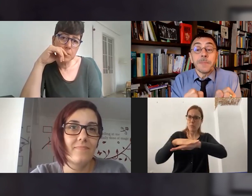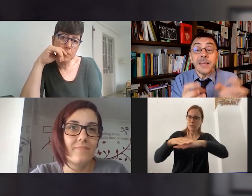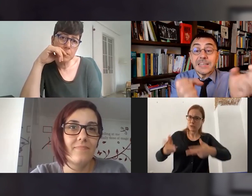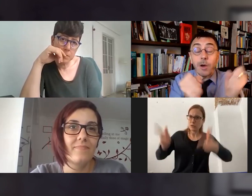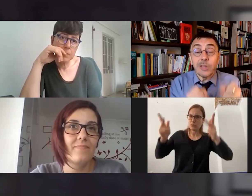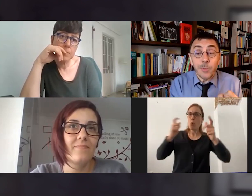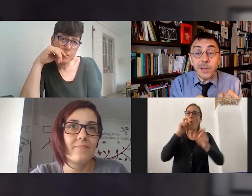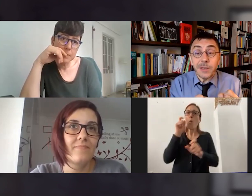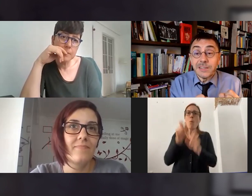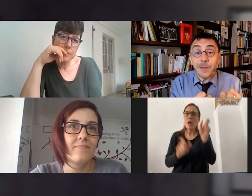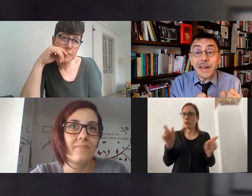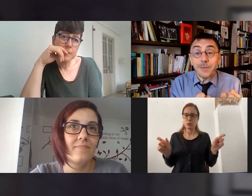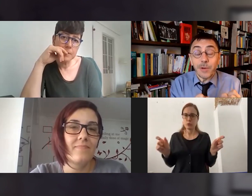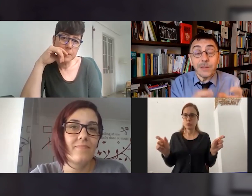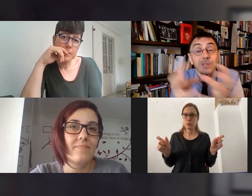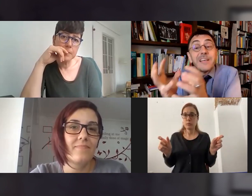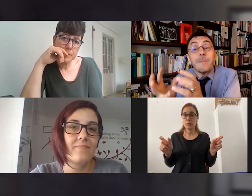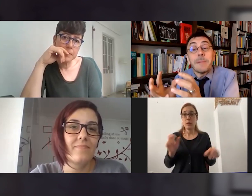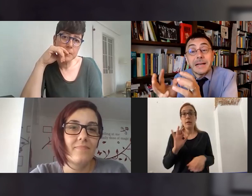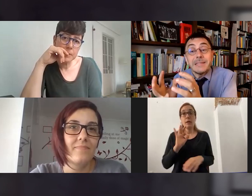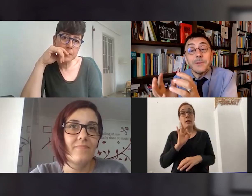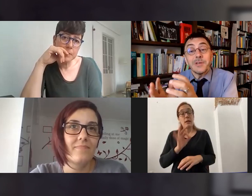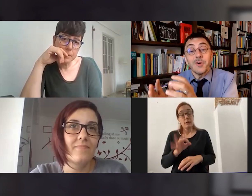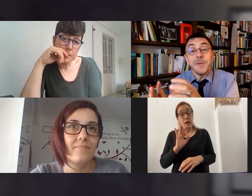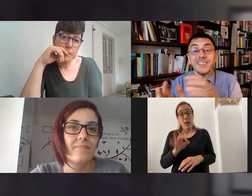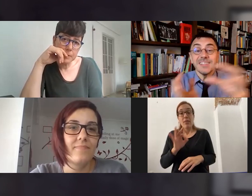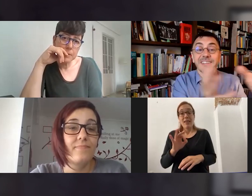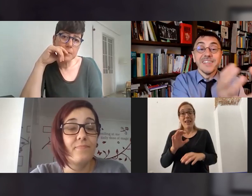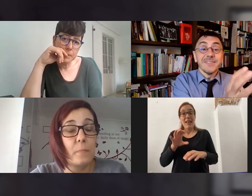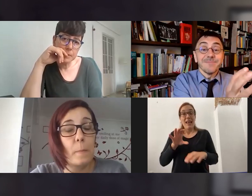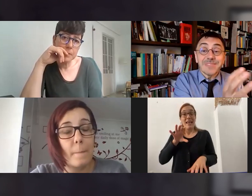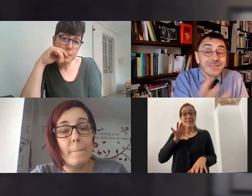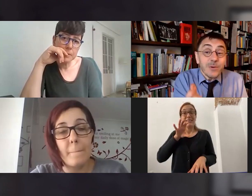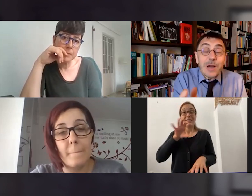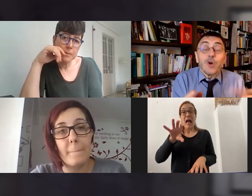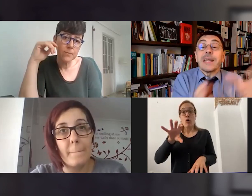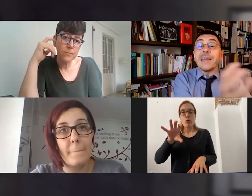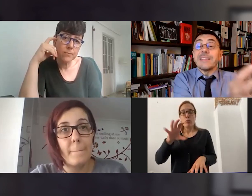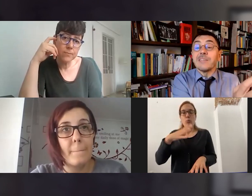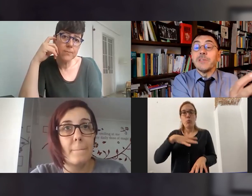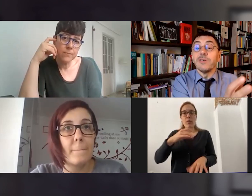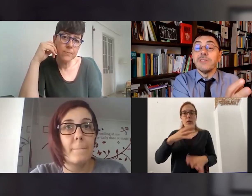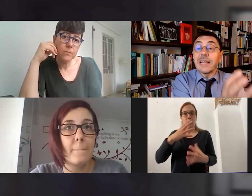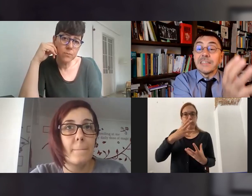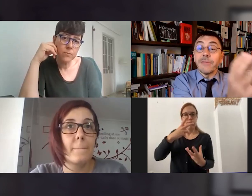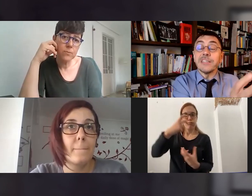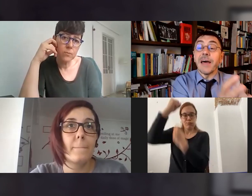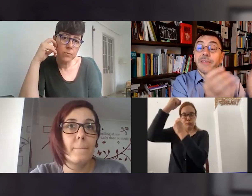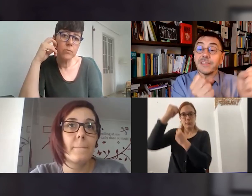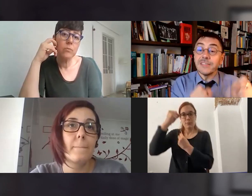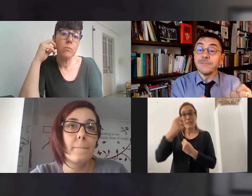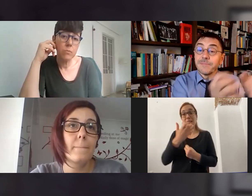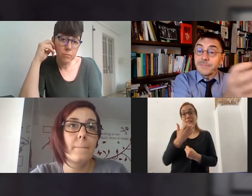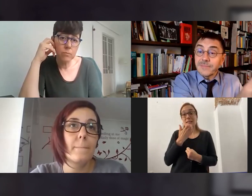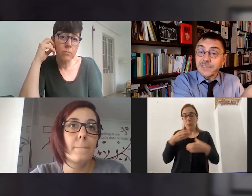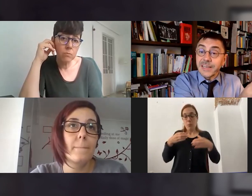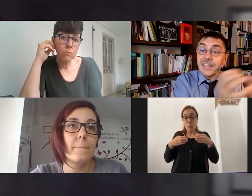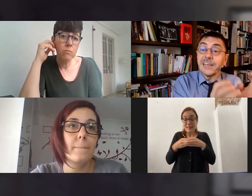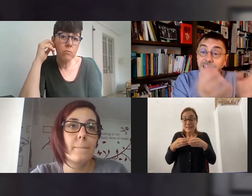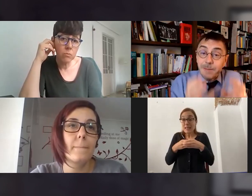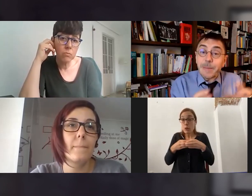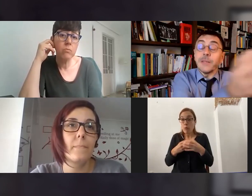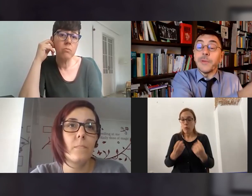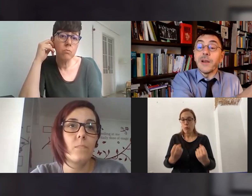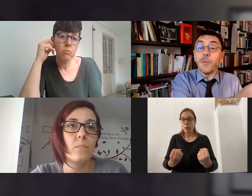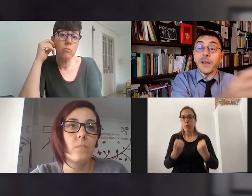verdad que el Estado te puede terminar devorando. Y si el partido se convierte en una correa de transmisión de las necesidades que